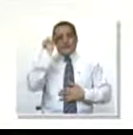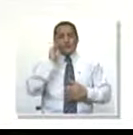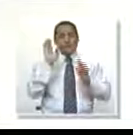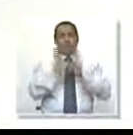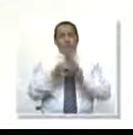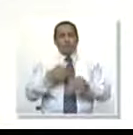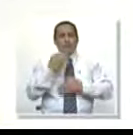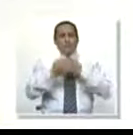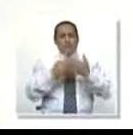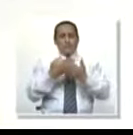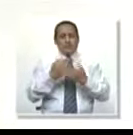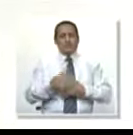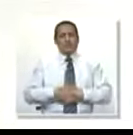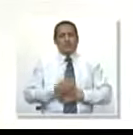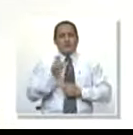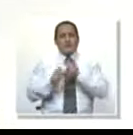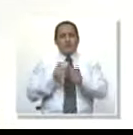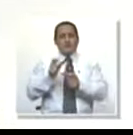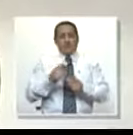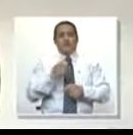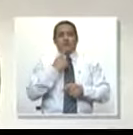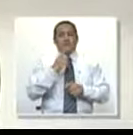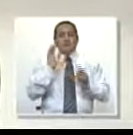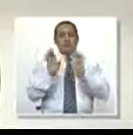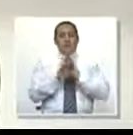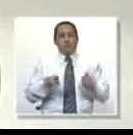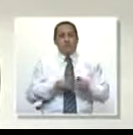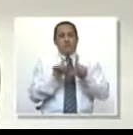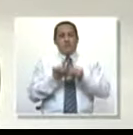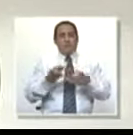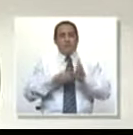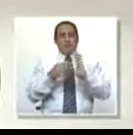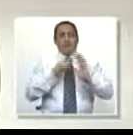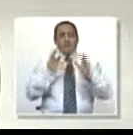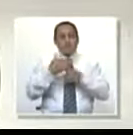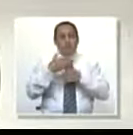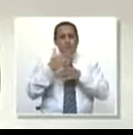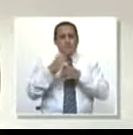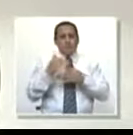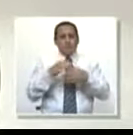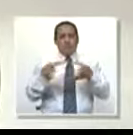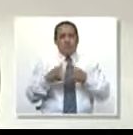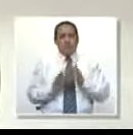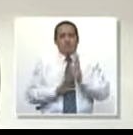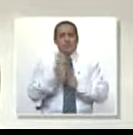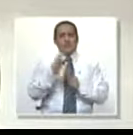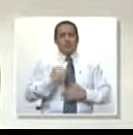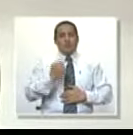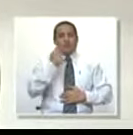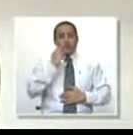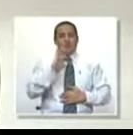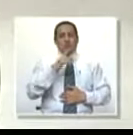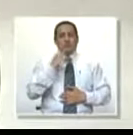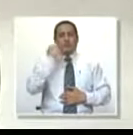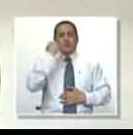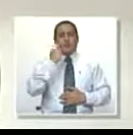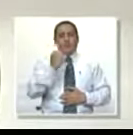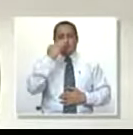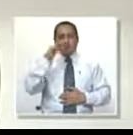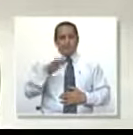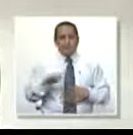esto porque se ha construyendo ciudadanía No claro La idea es que bueno todos los que participamos de su desarrollo conozcamos de los derechos